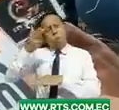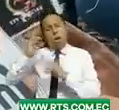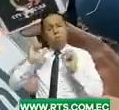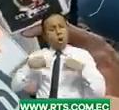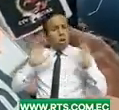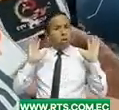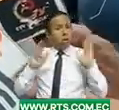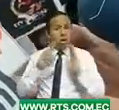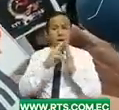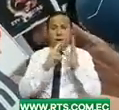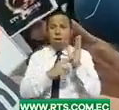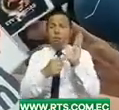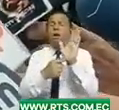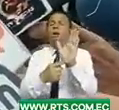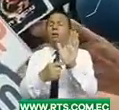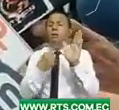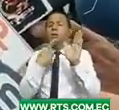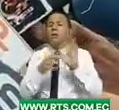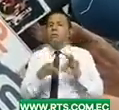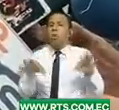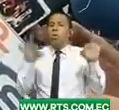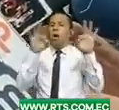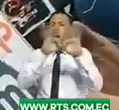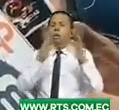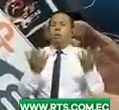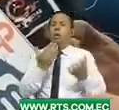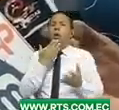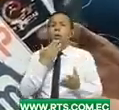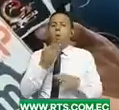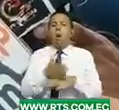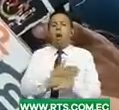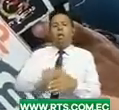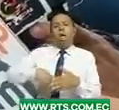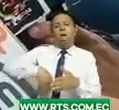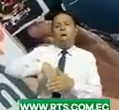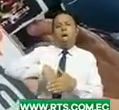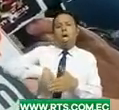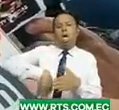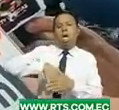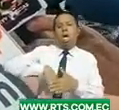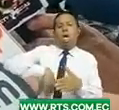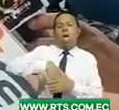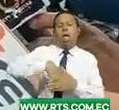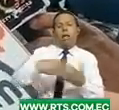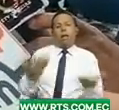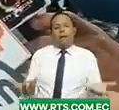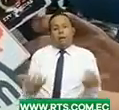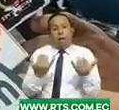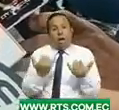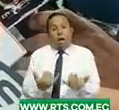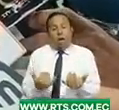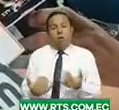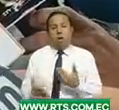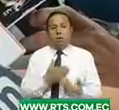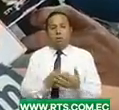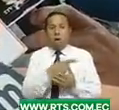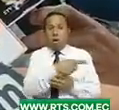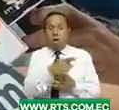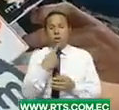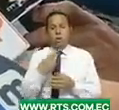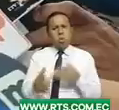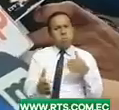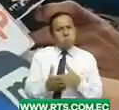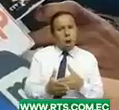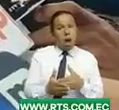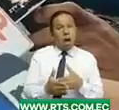importante, viabilizar un obstáculo que teníamos, que era la materialización de la amenaza, ahora con la intención de causar daño, obviamente al